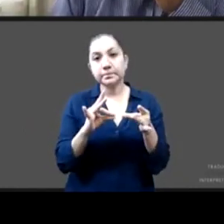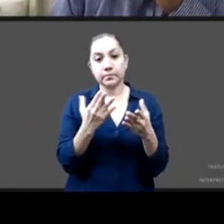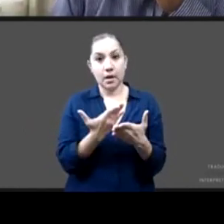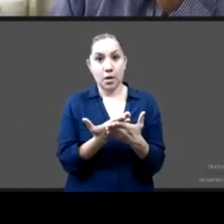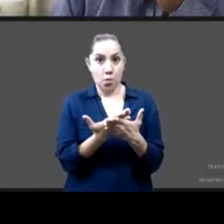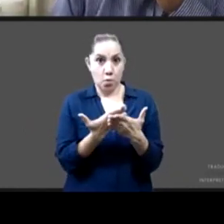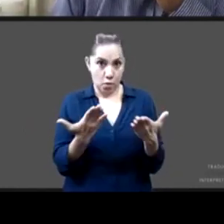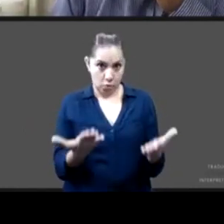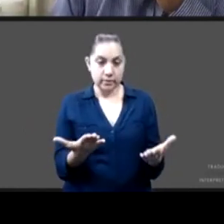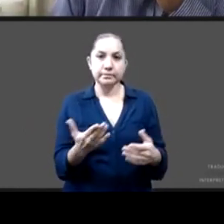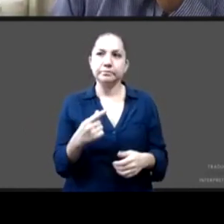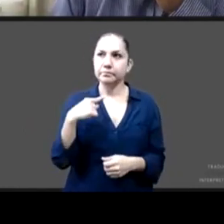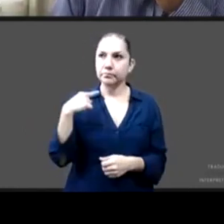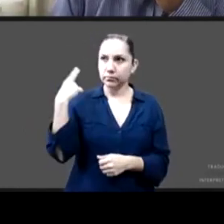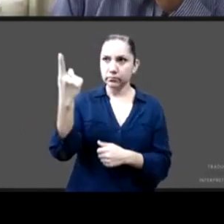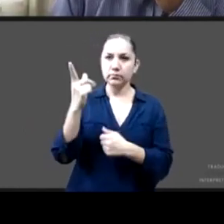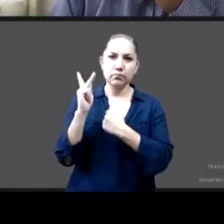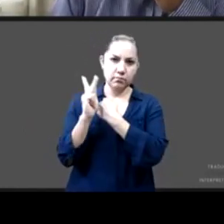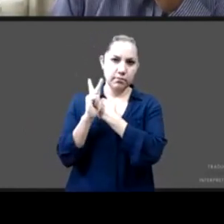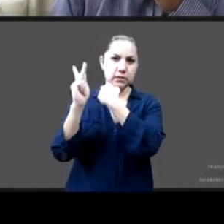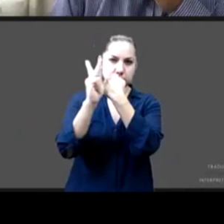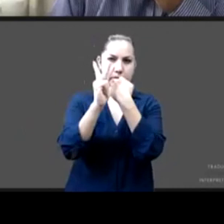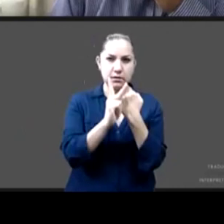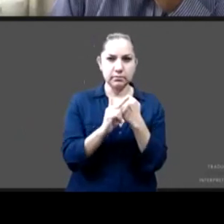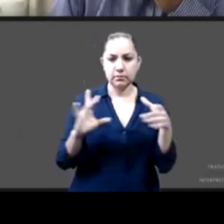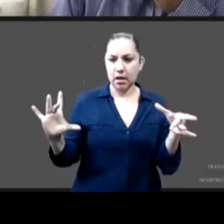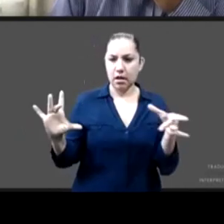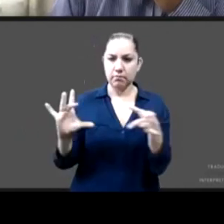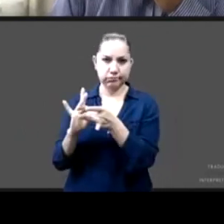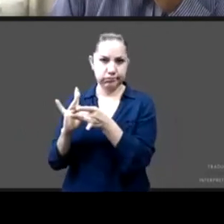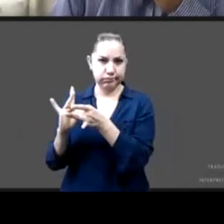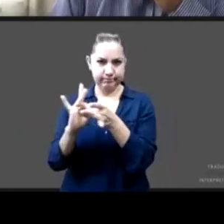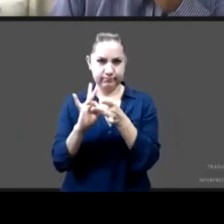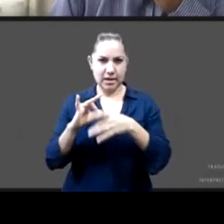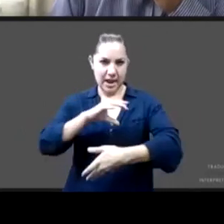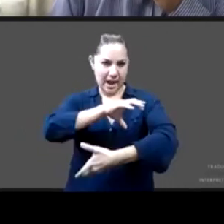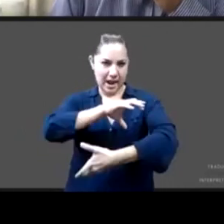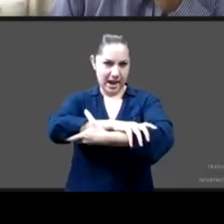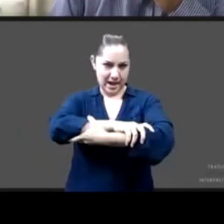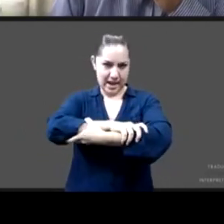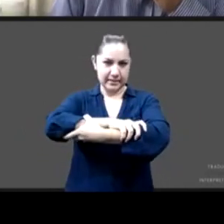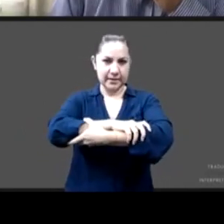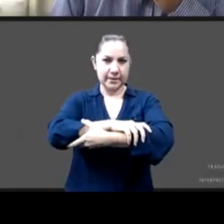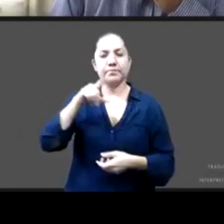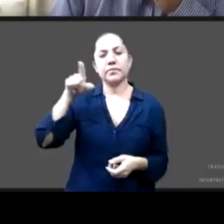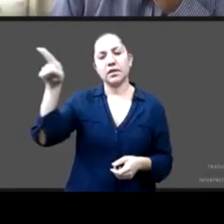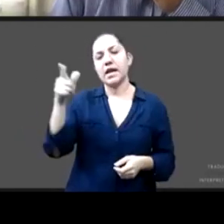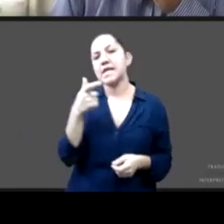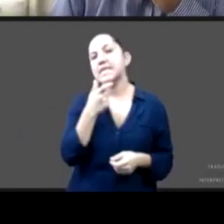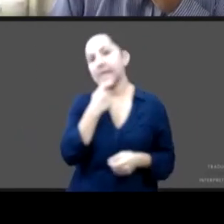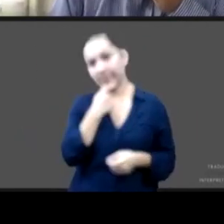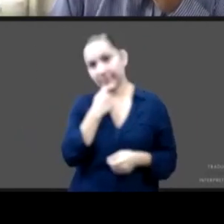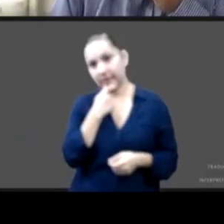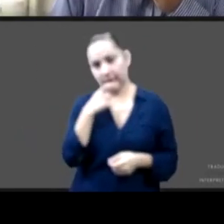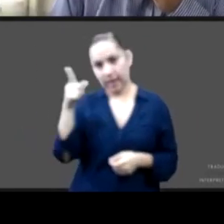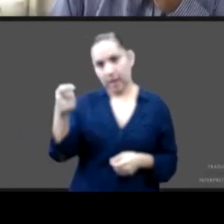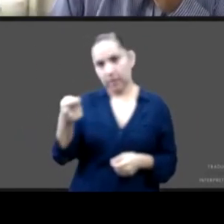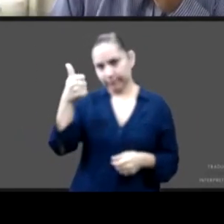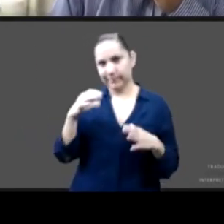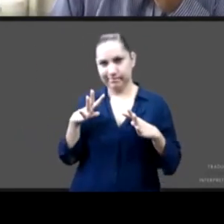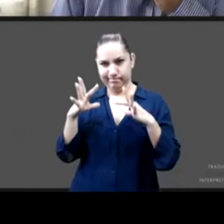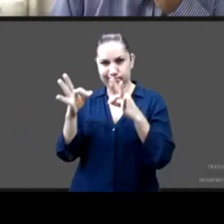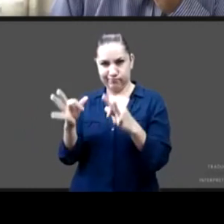estratégica global que está impulsando desde hace unos años ya el Reino Unido, We Protect, contra la explotación sexual en